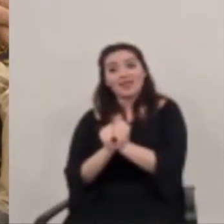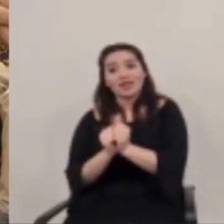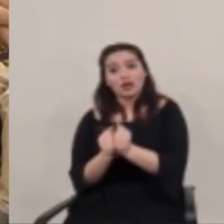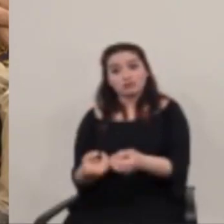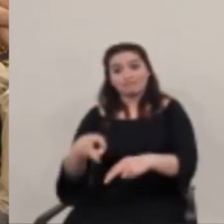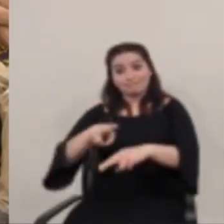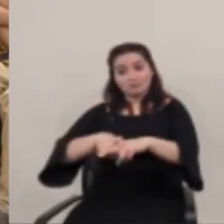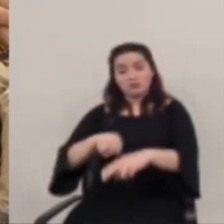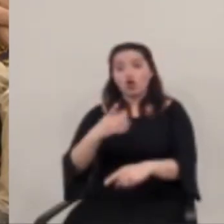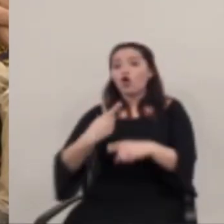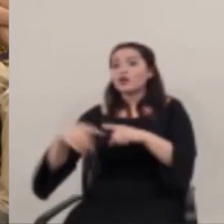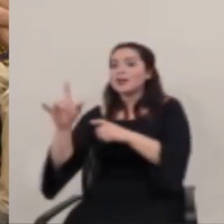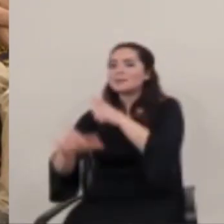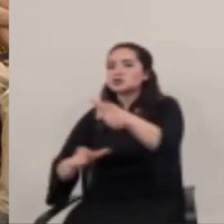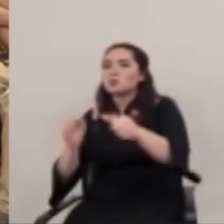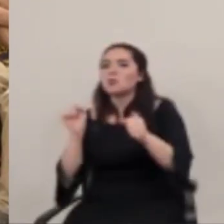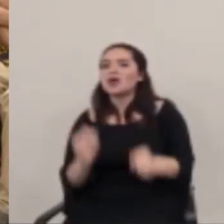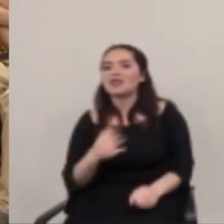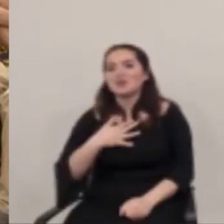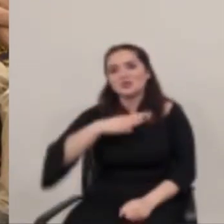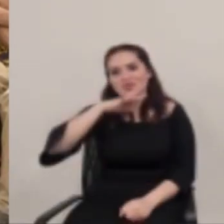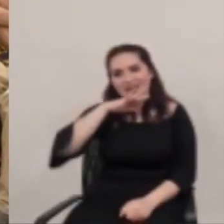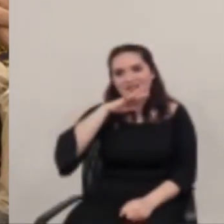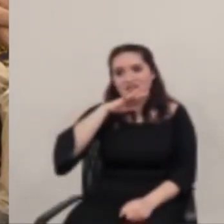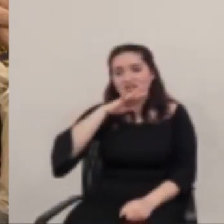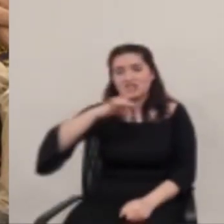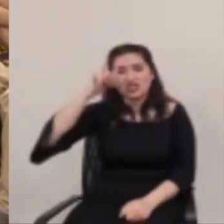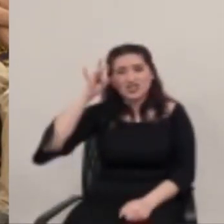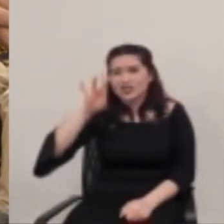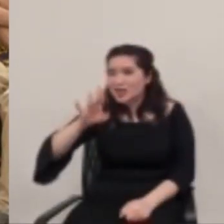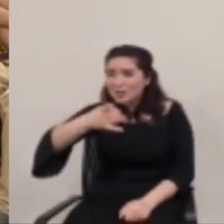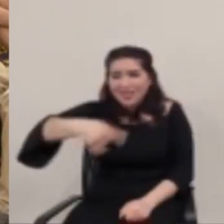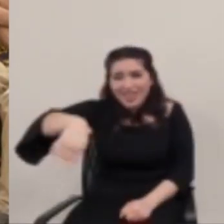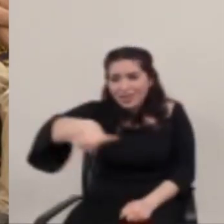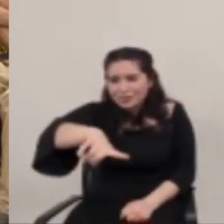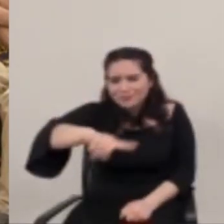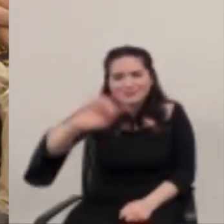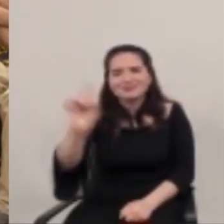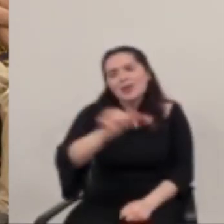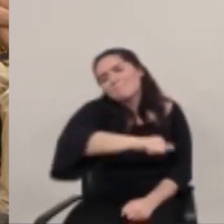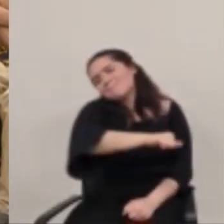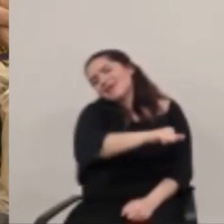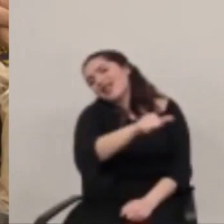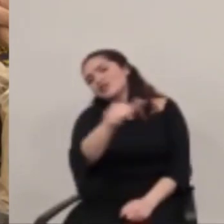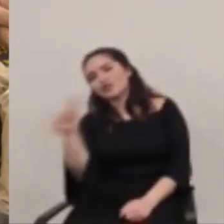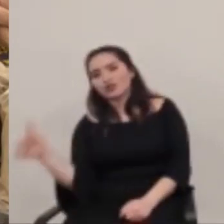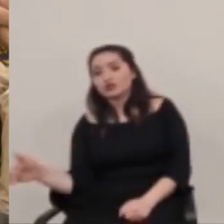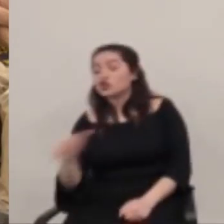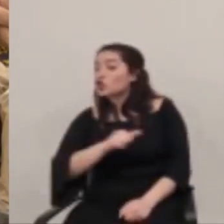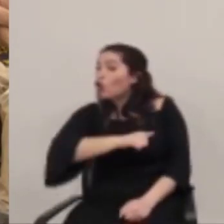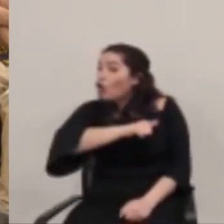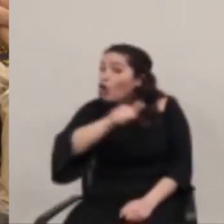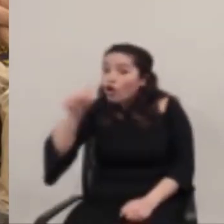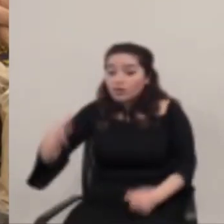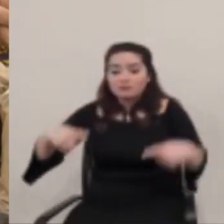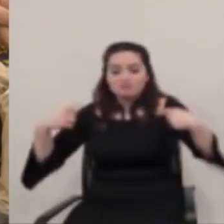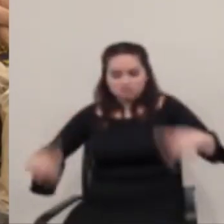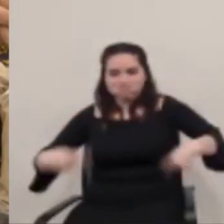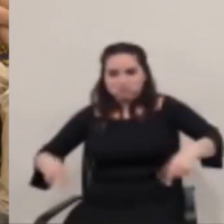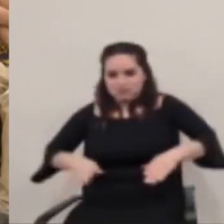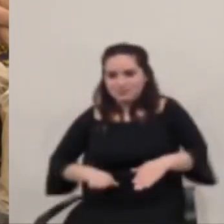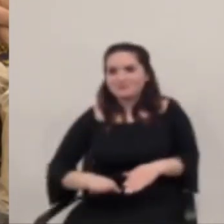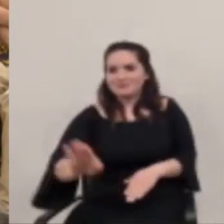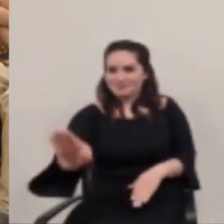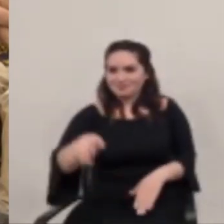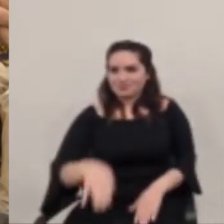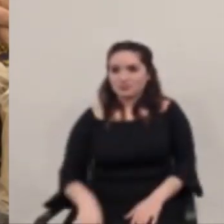otras personas, lo han podido ocupar. Pero no es para ellos, es para todos, porque todos transitamos por esa rampa. Y si